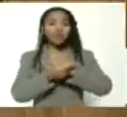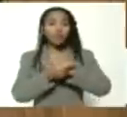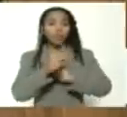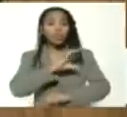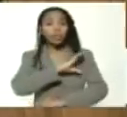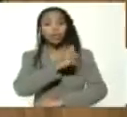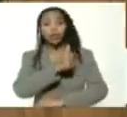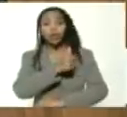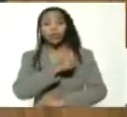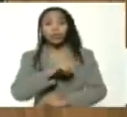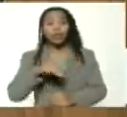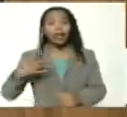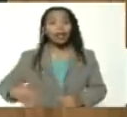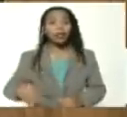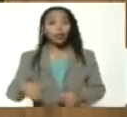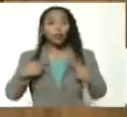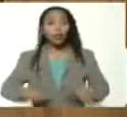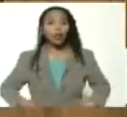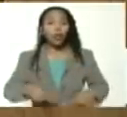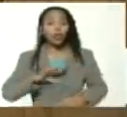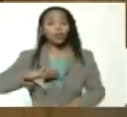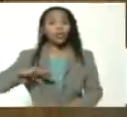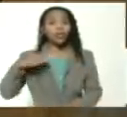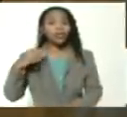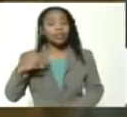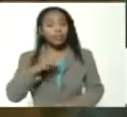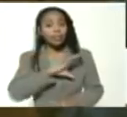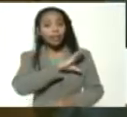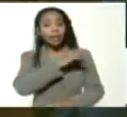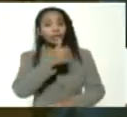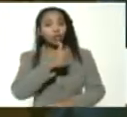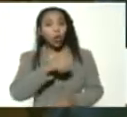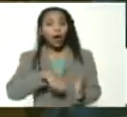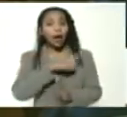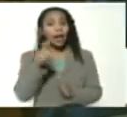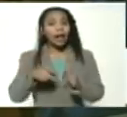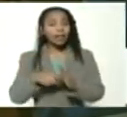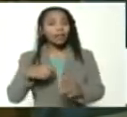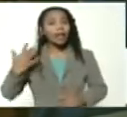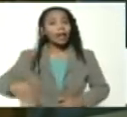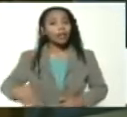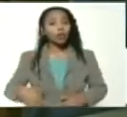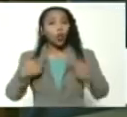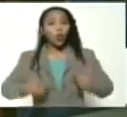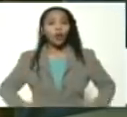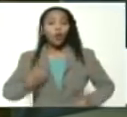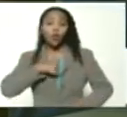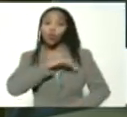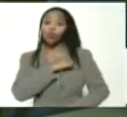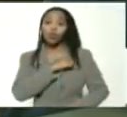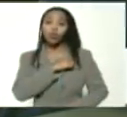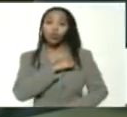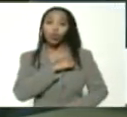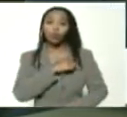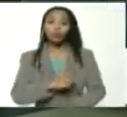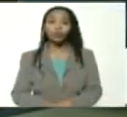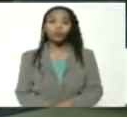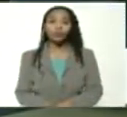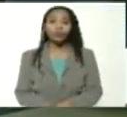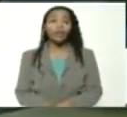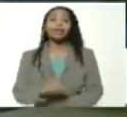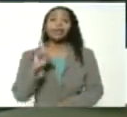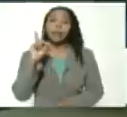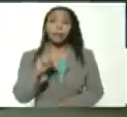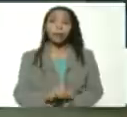Humanos, de Derechos Fundamentales, en una Dirección General de Derechos Humanos, nosotros hemos